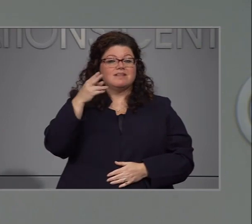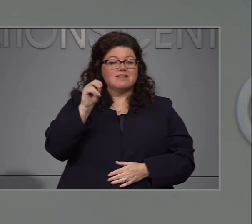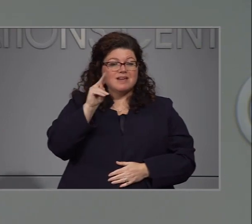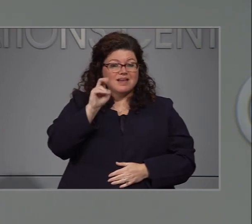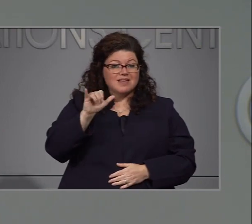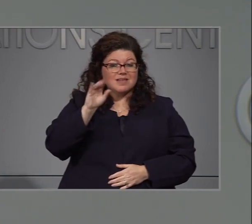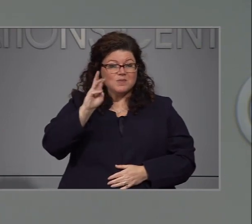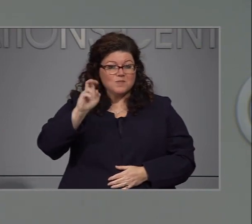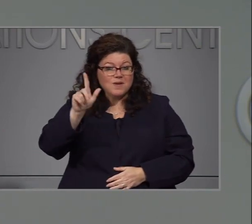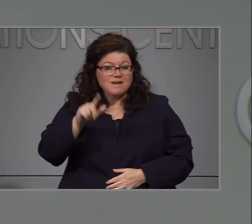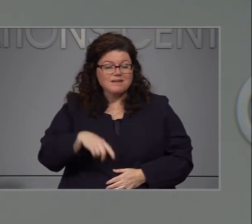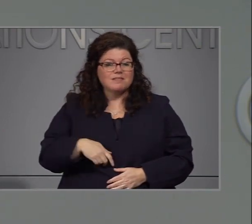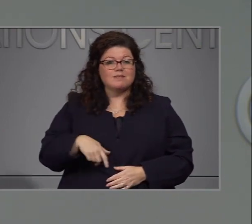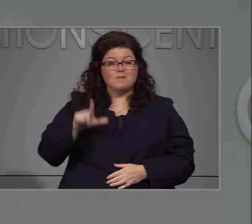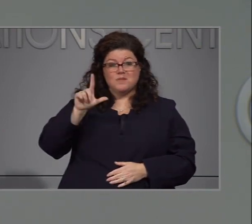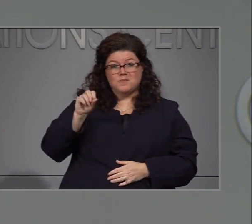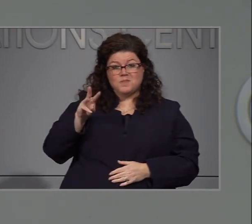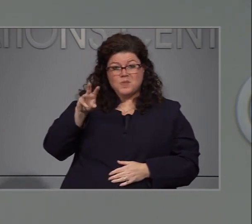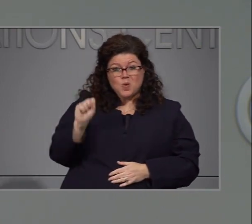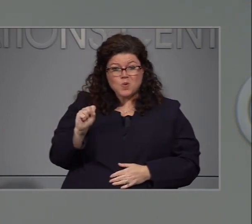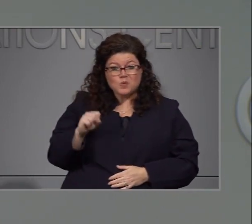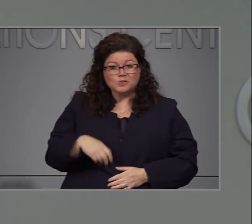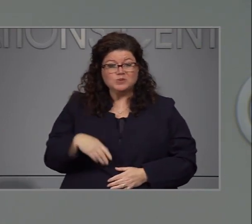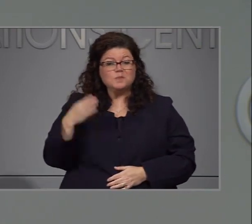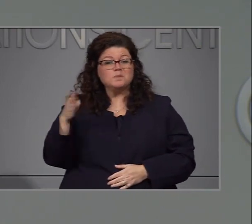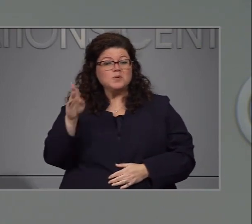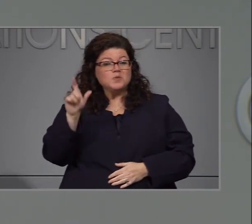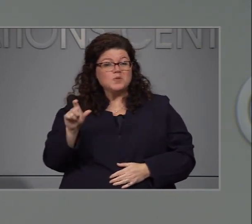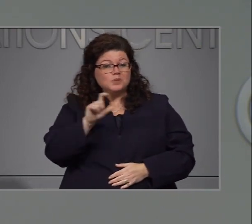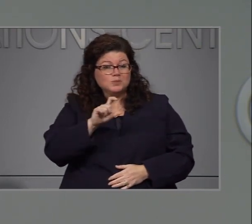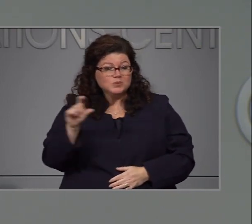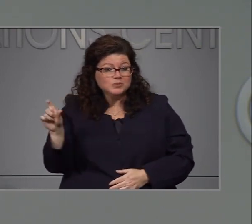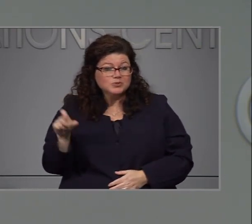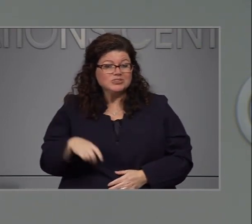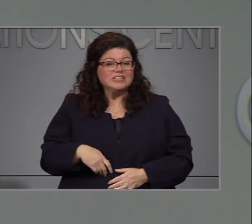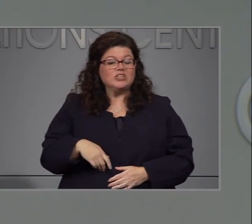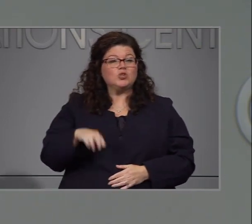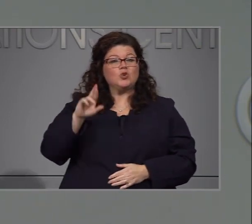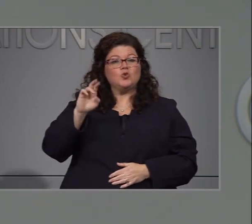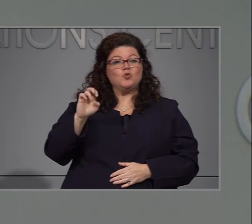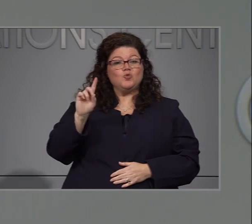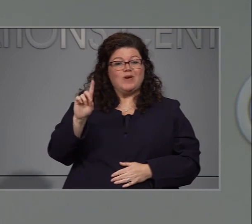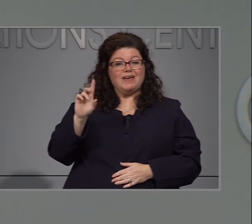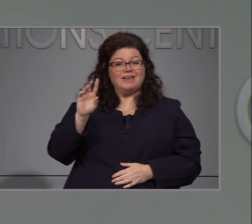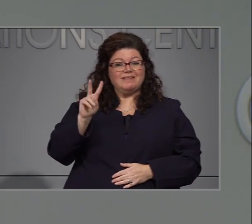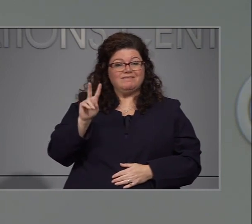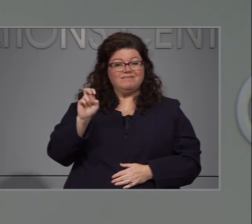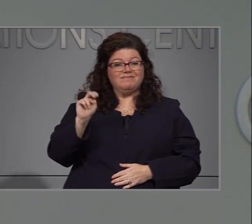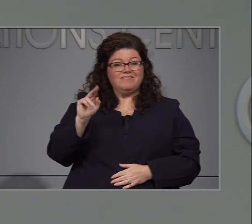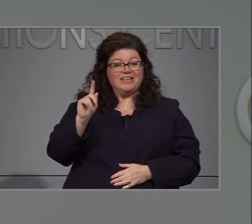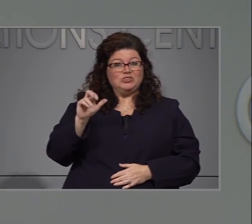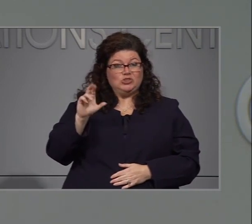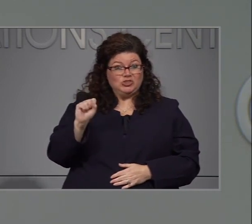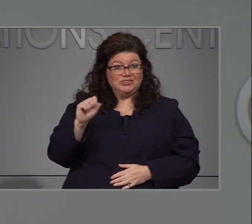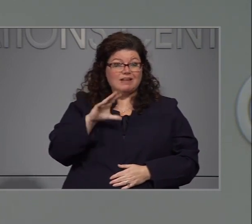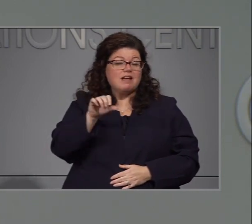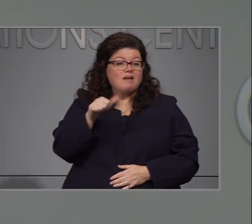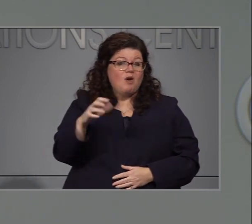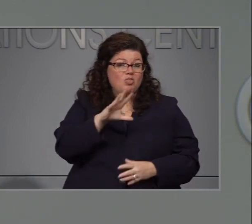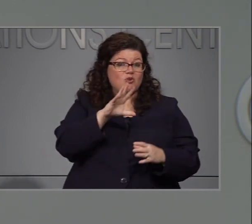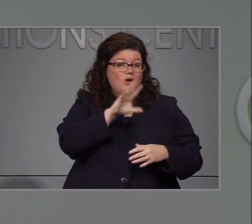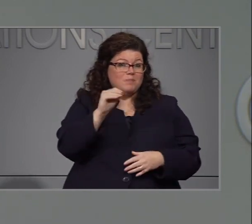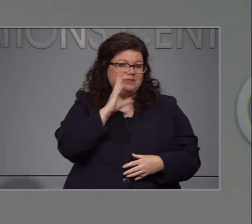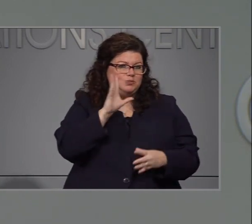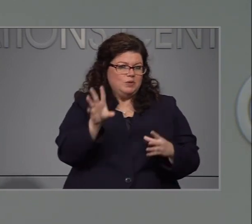America, Honeywell, Lowe's, BCBS, Red Ventures y otros que están uniéndose a nosotros en las